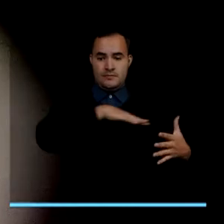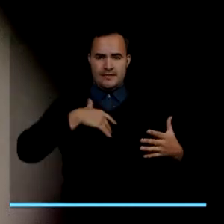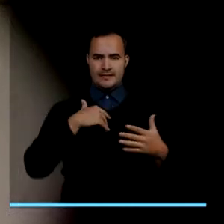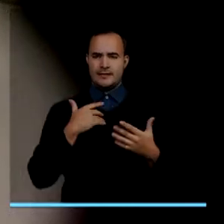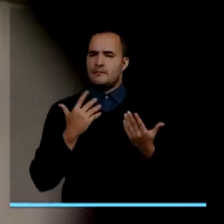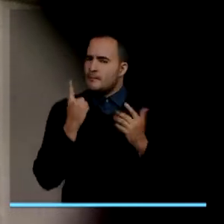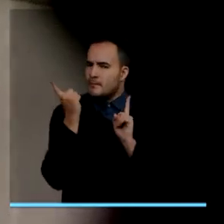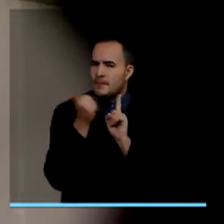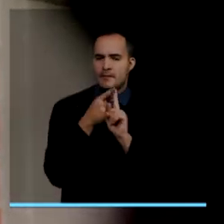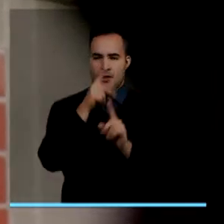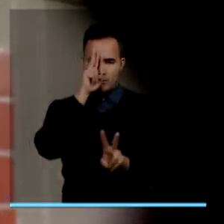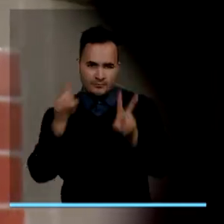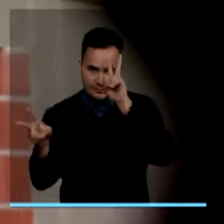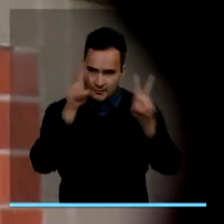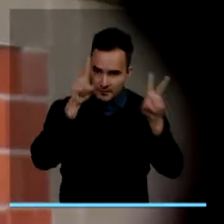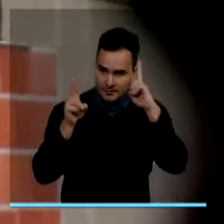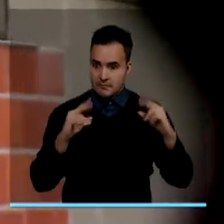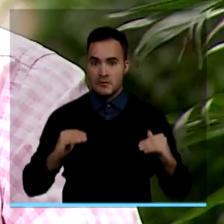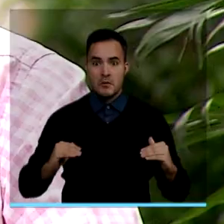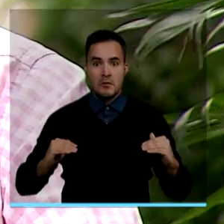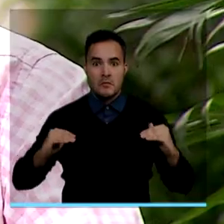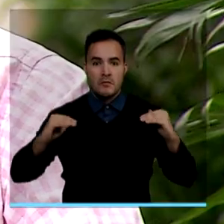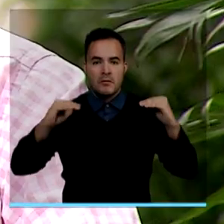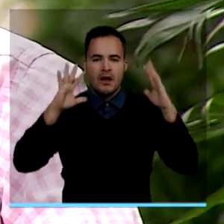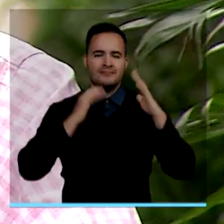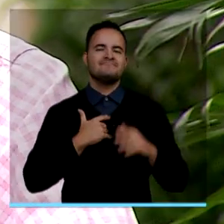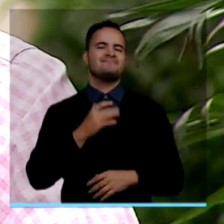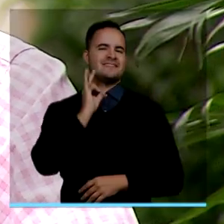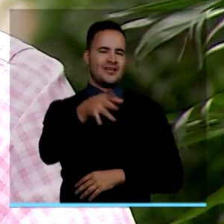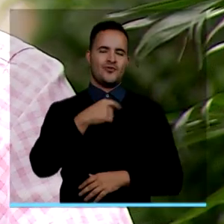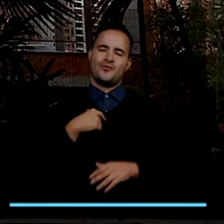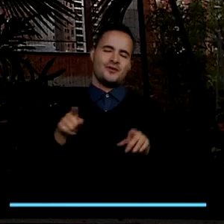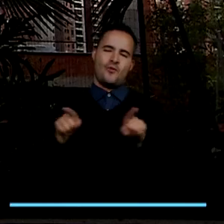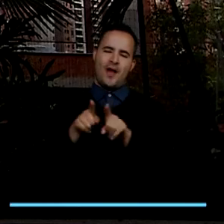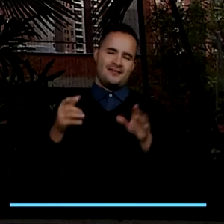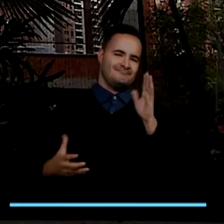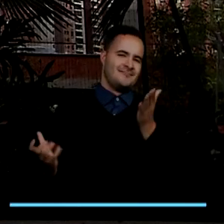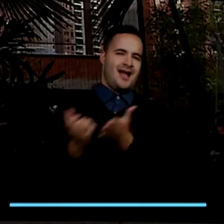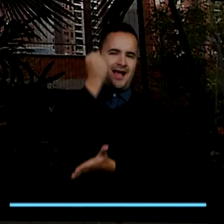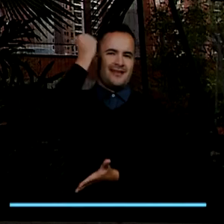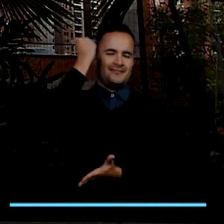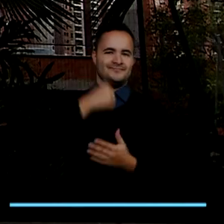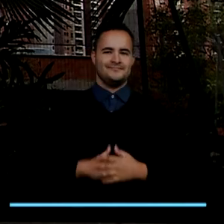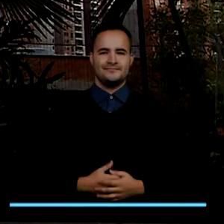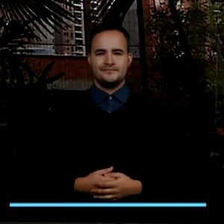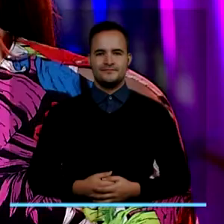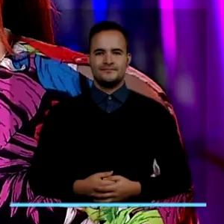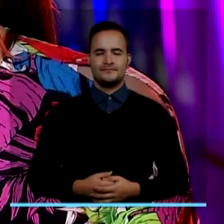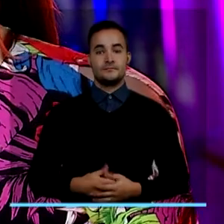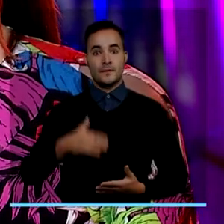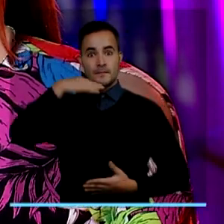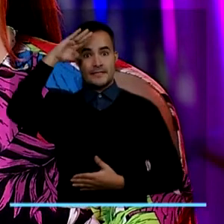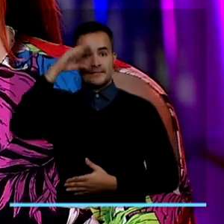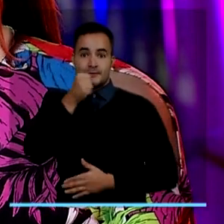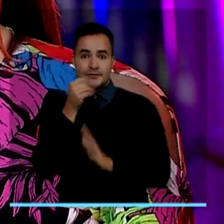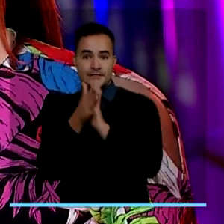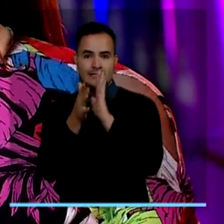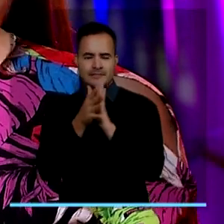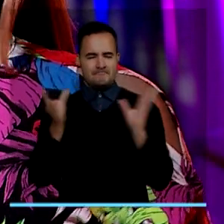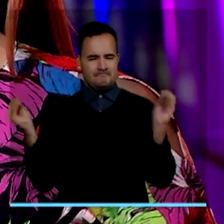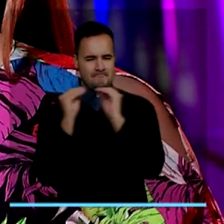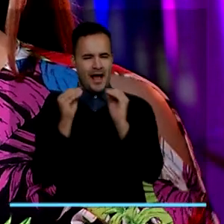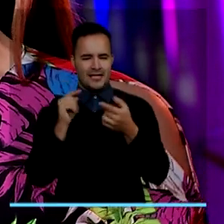sea respetuoso, creo que podemos decir hemos ganado. En Medellín Conecta